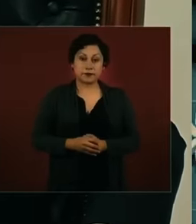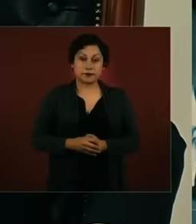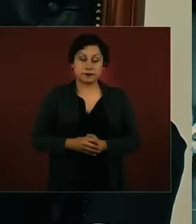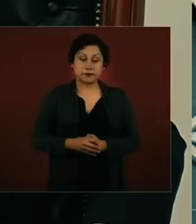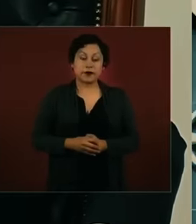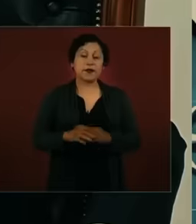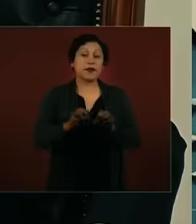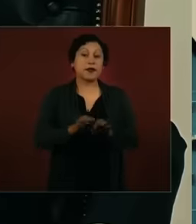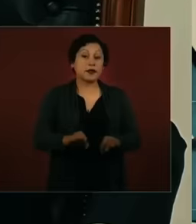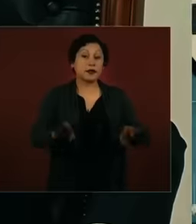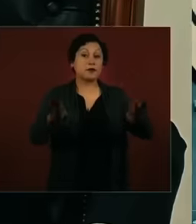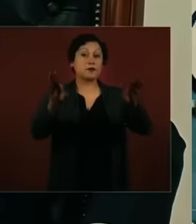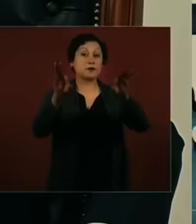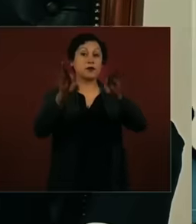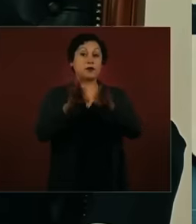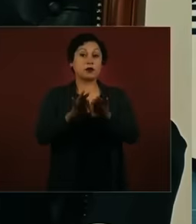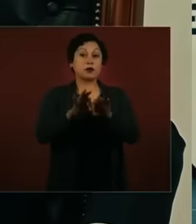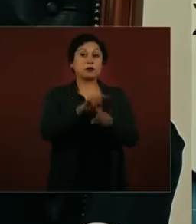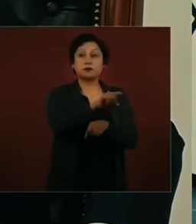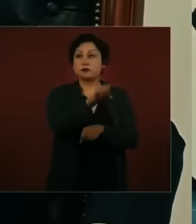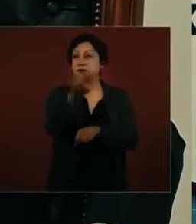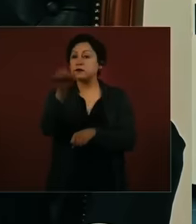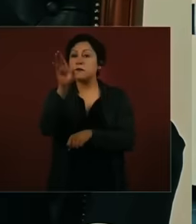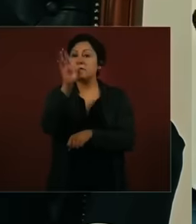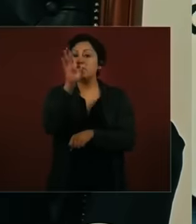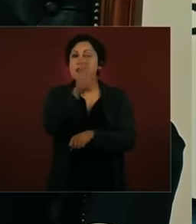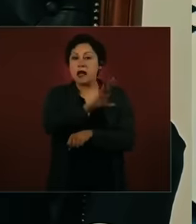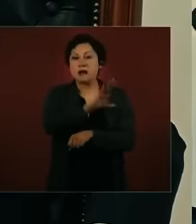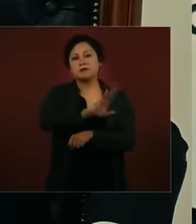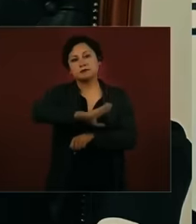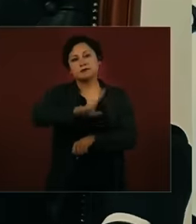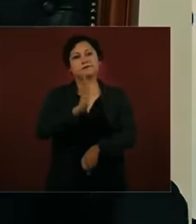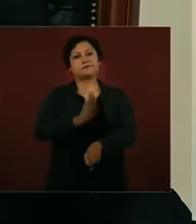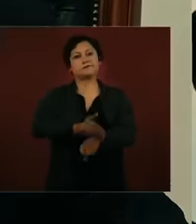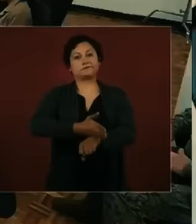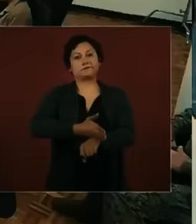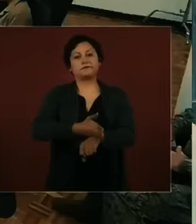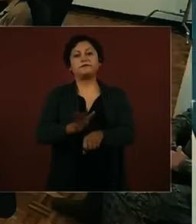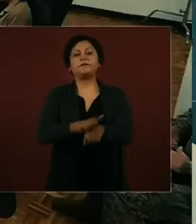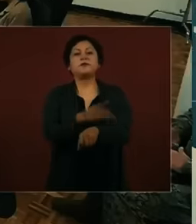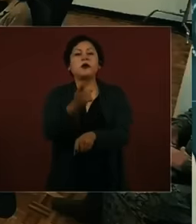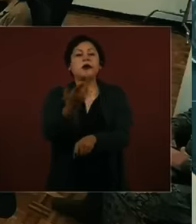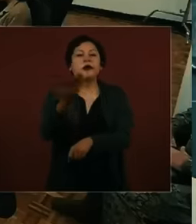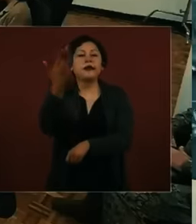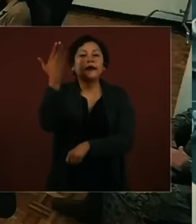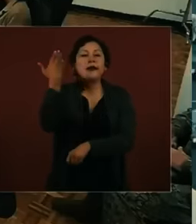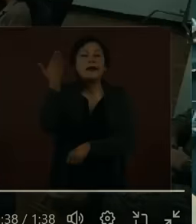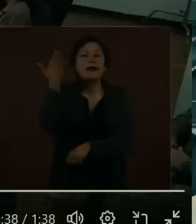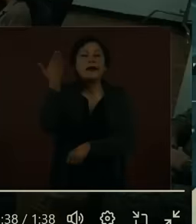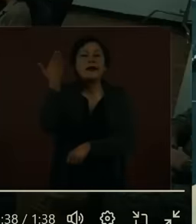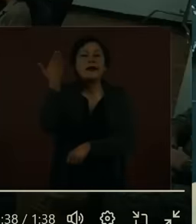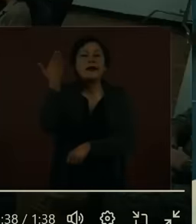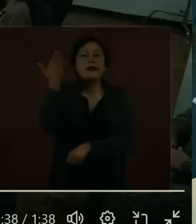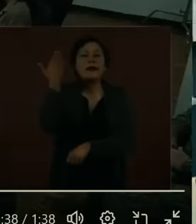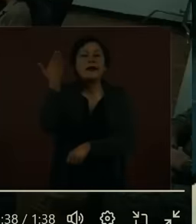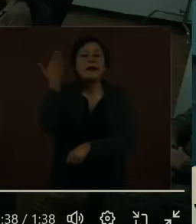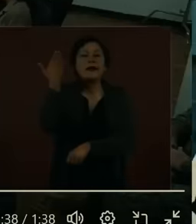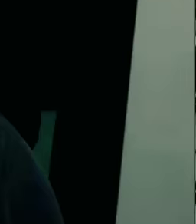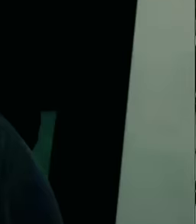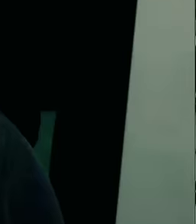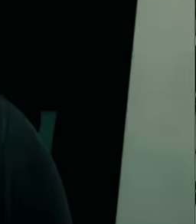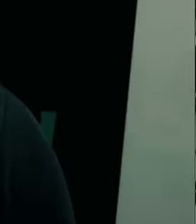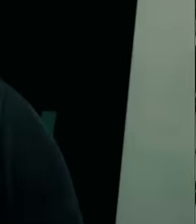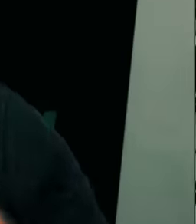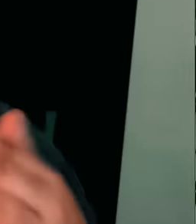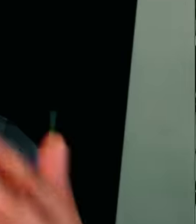intocable. Ya se acabó aquello de que no se podía tocar al intocable. Pues imagínate,